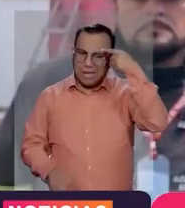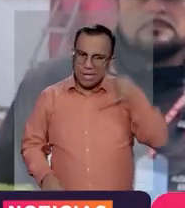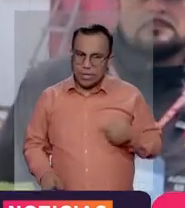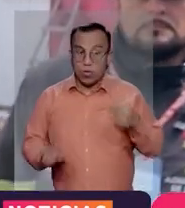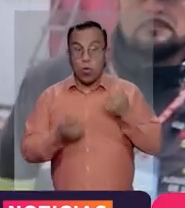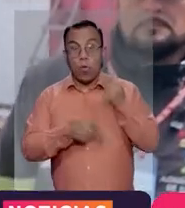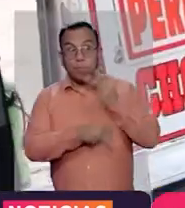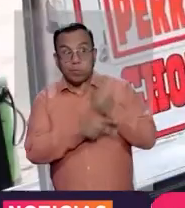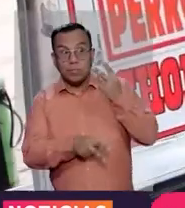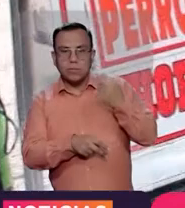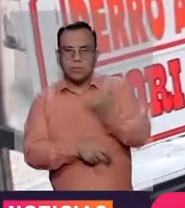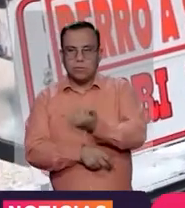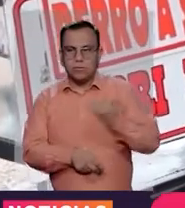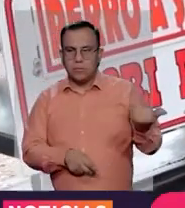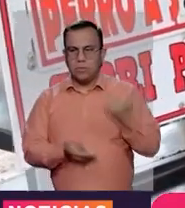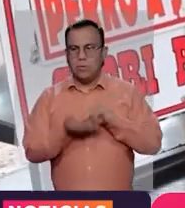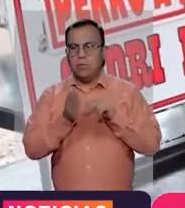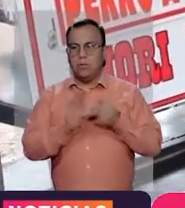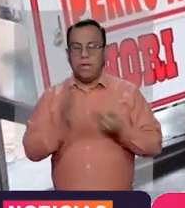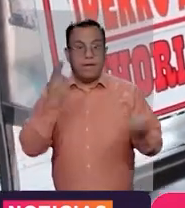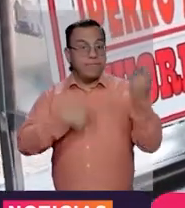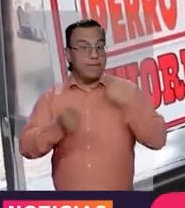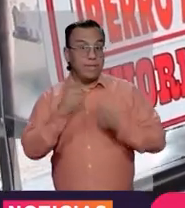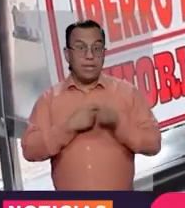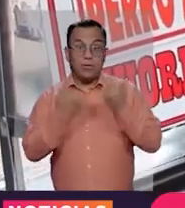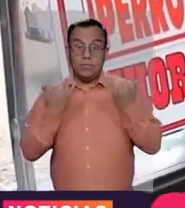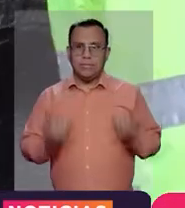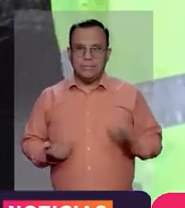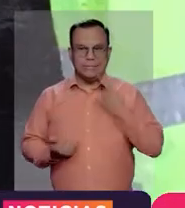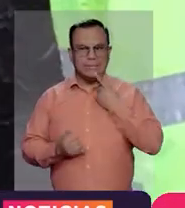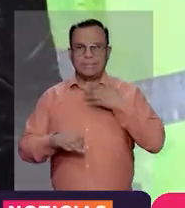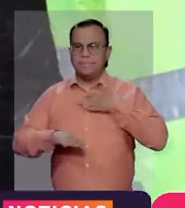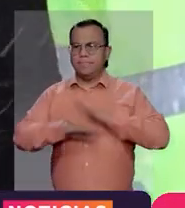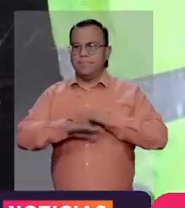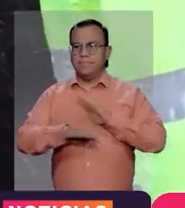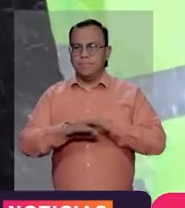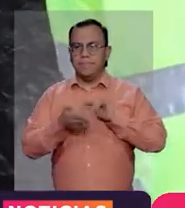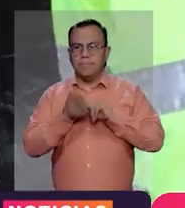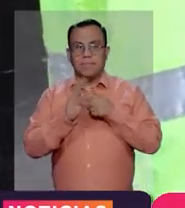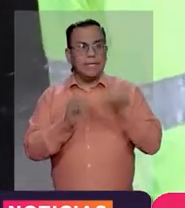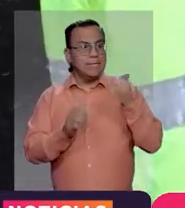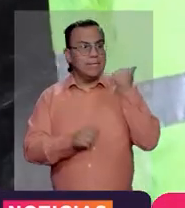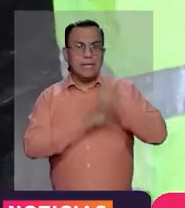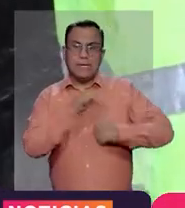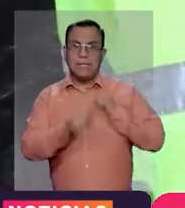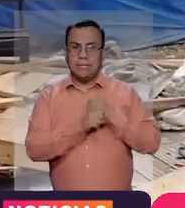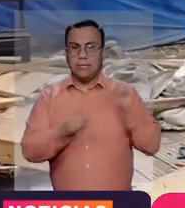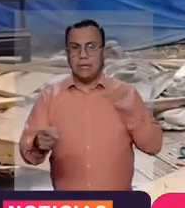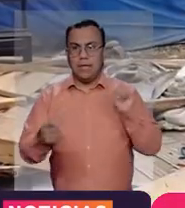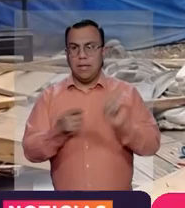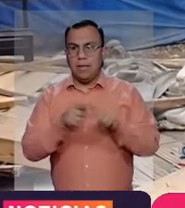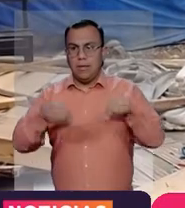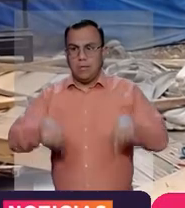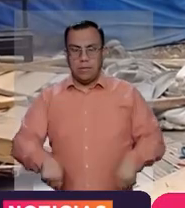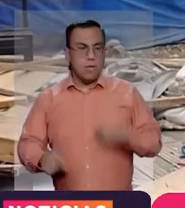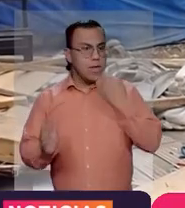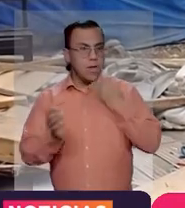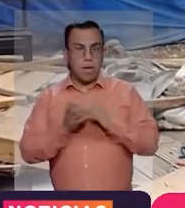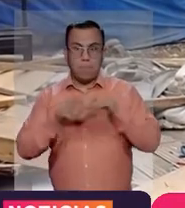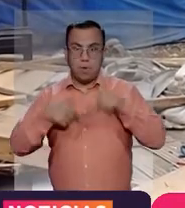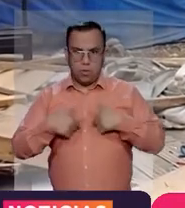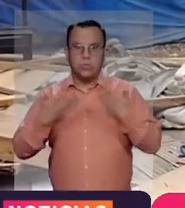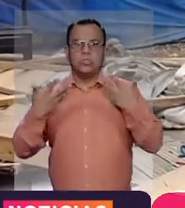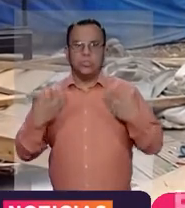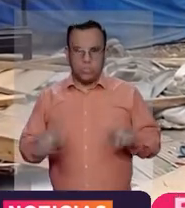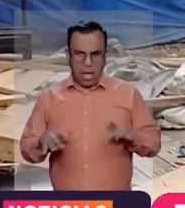que se presentaban en la zona. Por su parte, los vendedores informales afirman que subieron por más de 10 años en el lugar. Yo, por ejemplo, ya